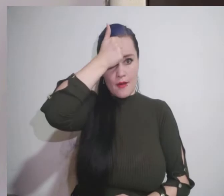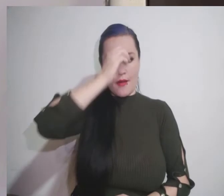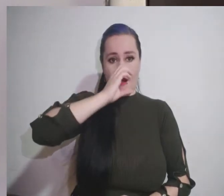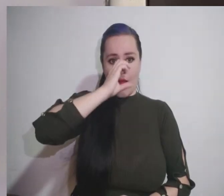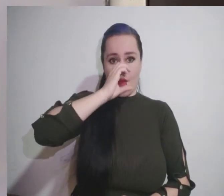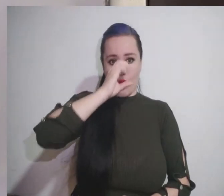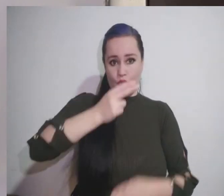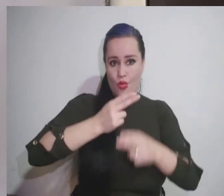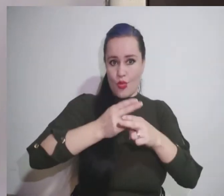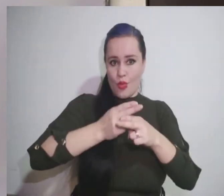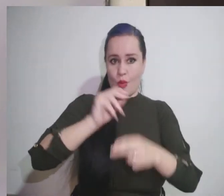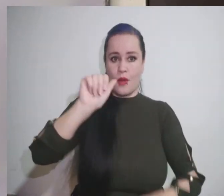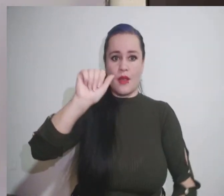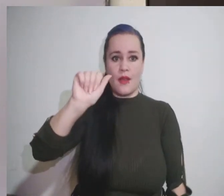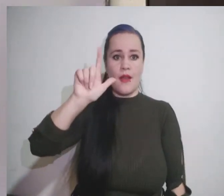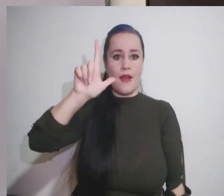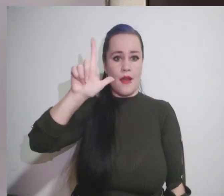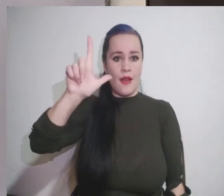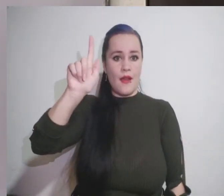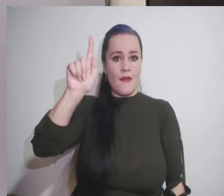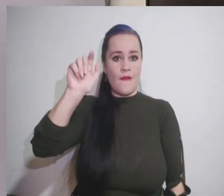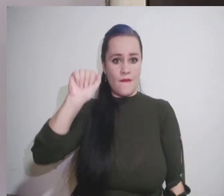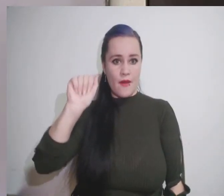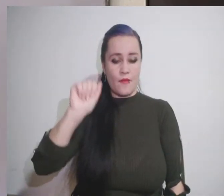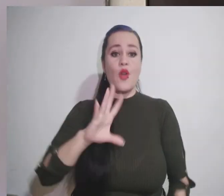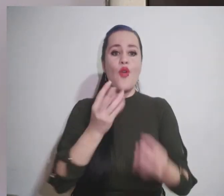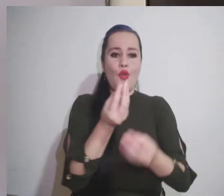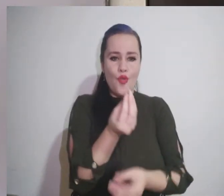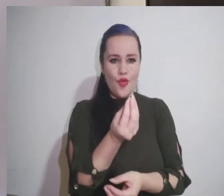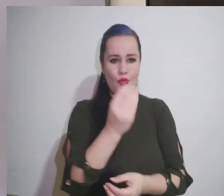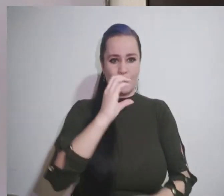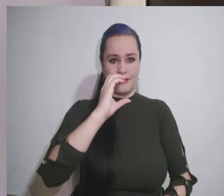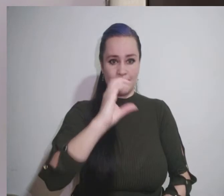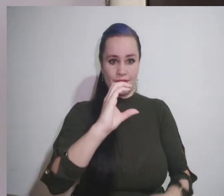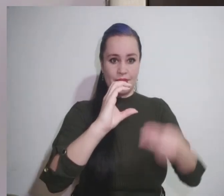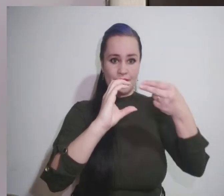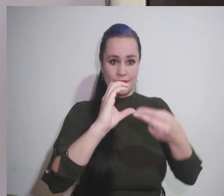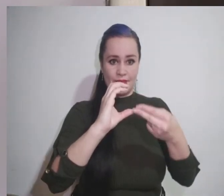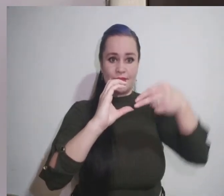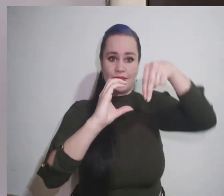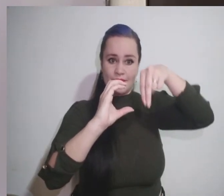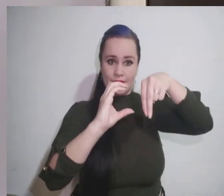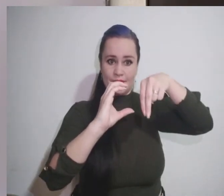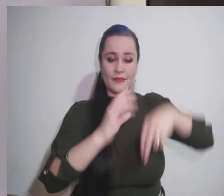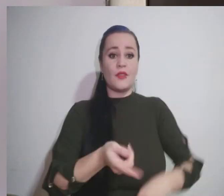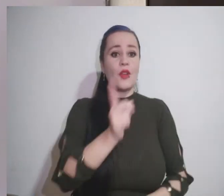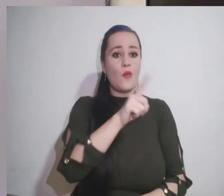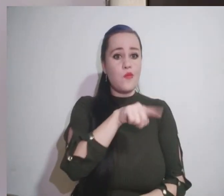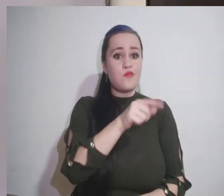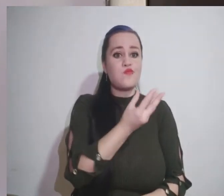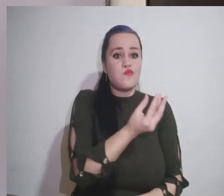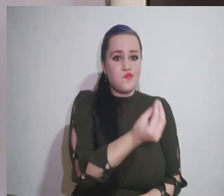central que se llama carbono alfa, el grupo amino, el grupo carboxilo,